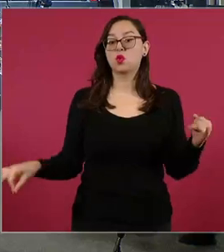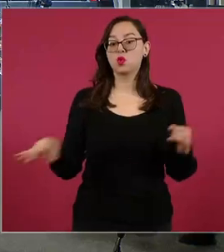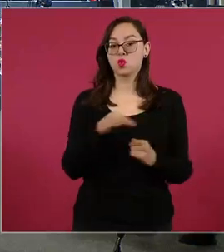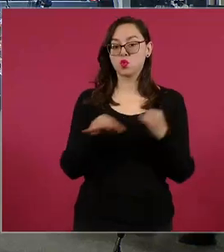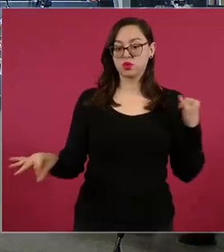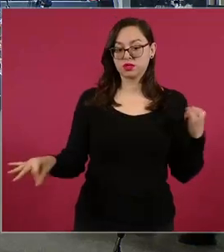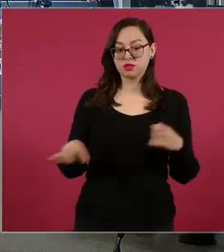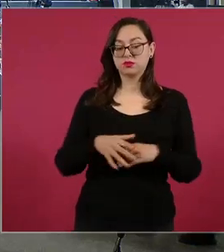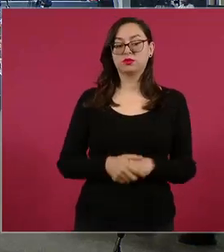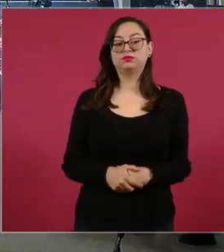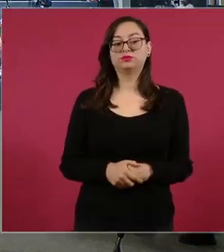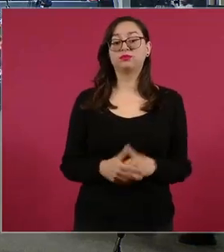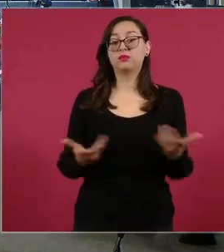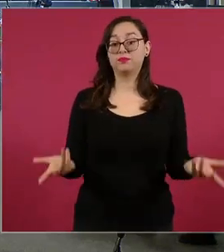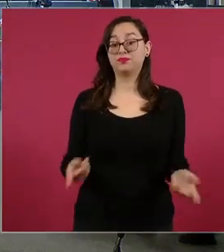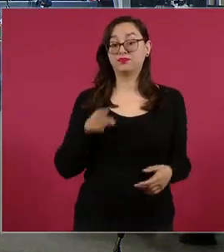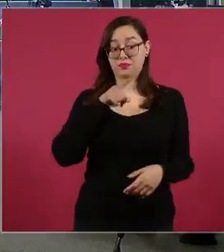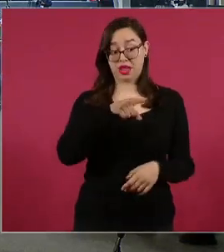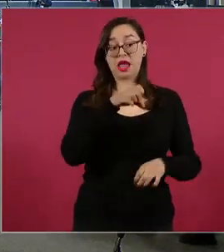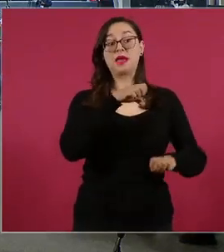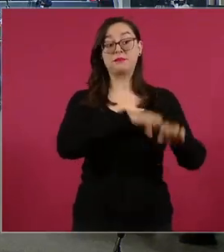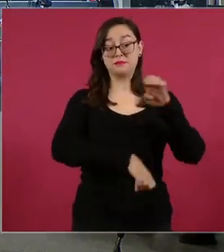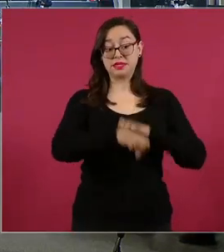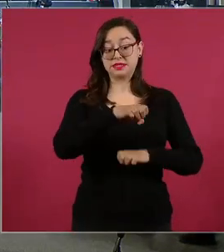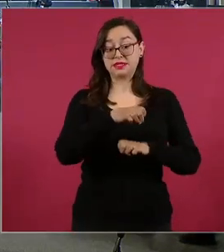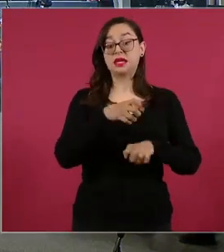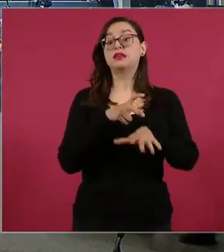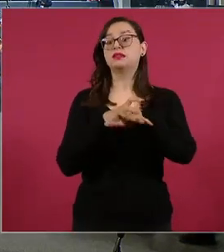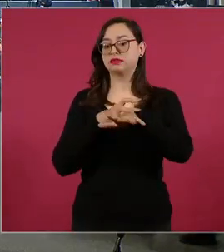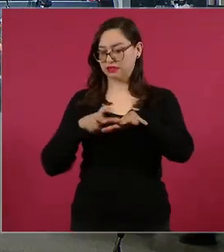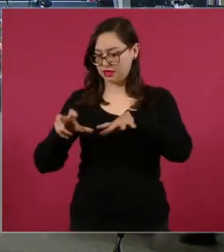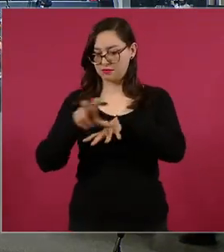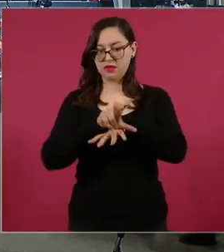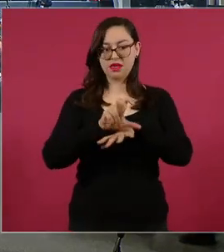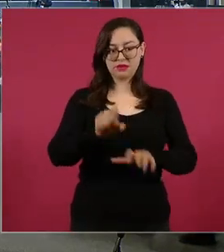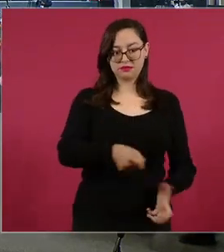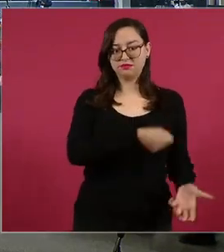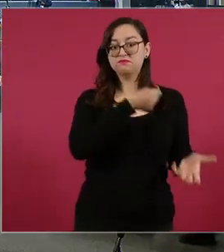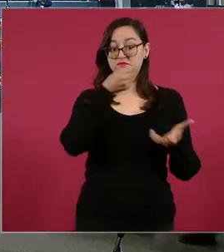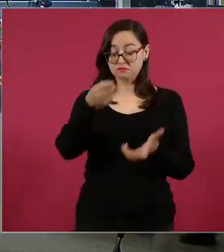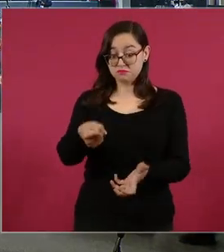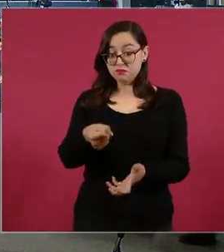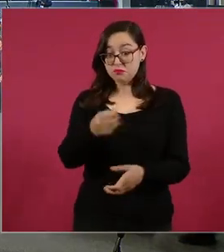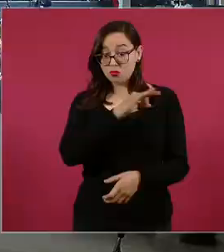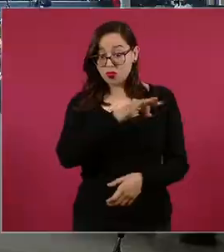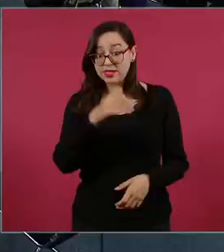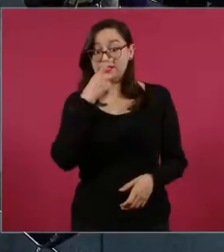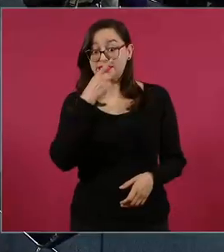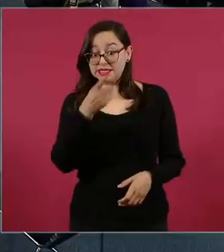asciende la inversión de Alstom en México con los proyectos del Tren Maya? ¿Tendré ese dato? También.